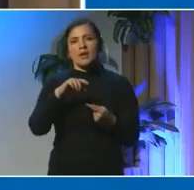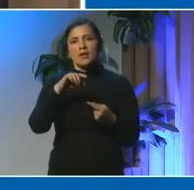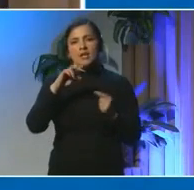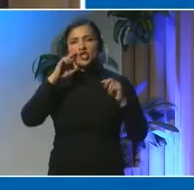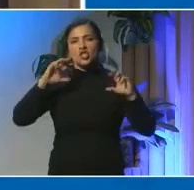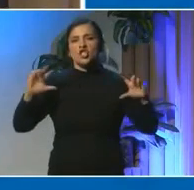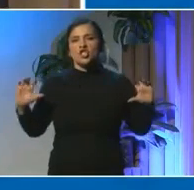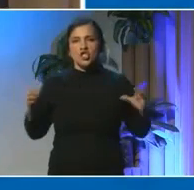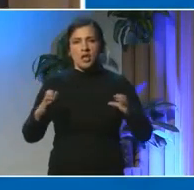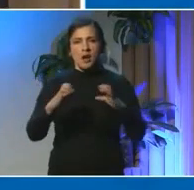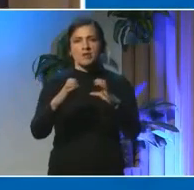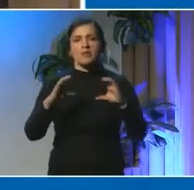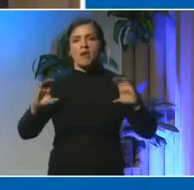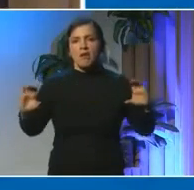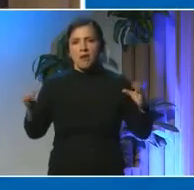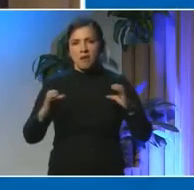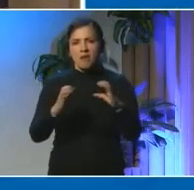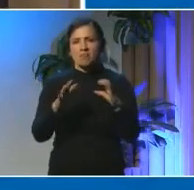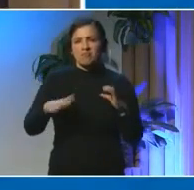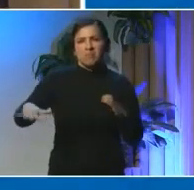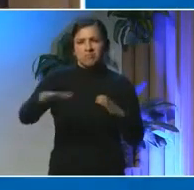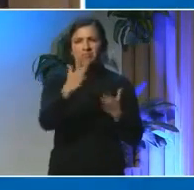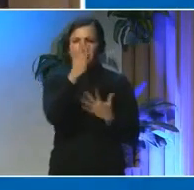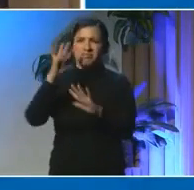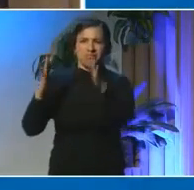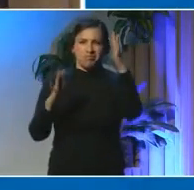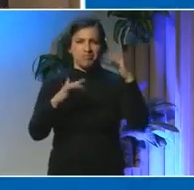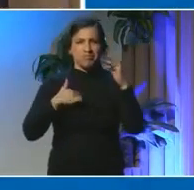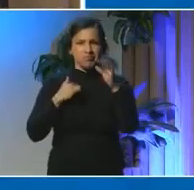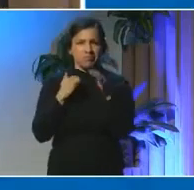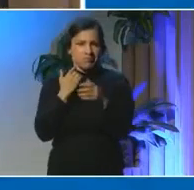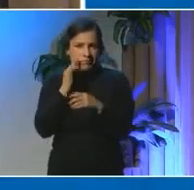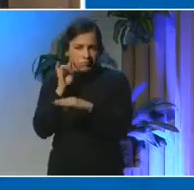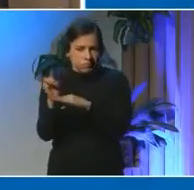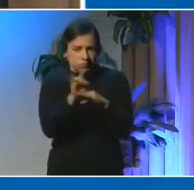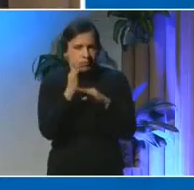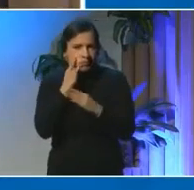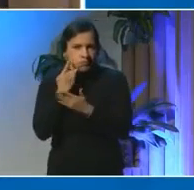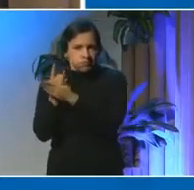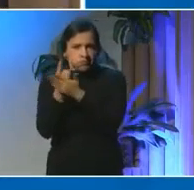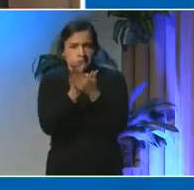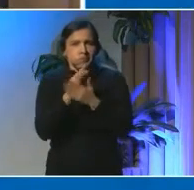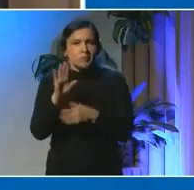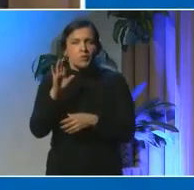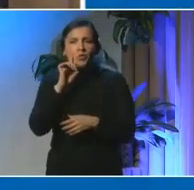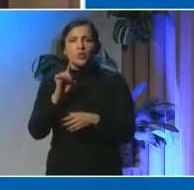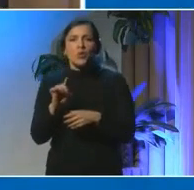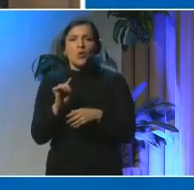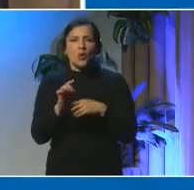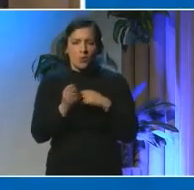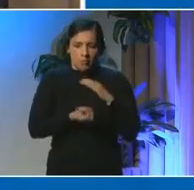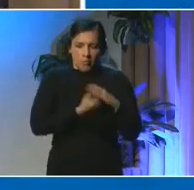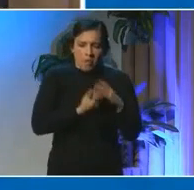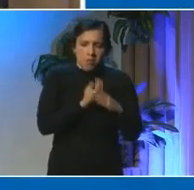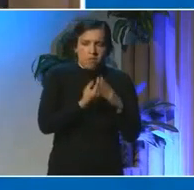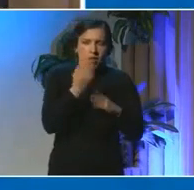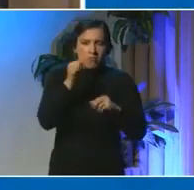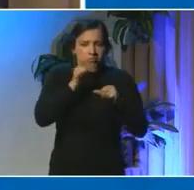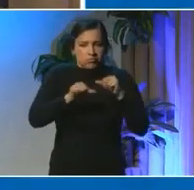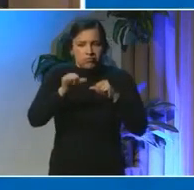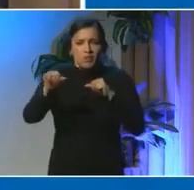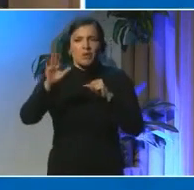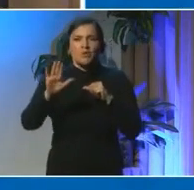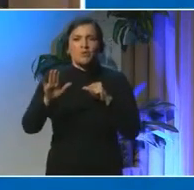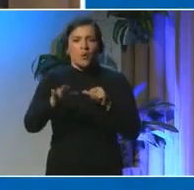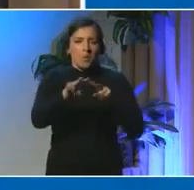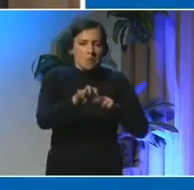proyecto hemos logrado a través de la conservación de la restauración y de la producción sostenible o de la agricultura sostenible